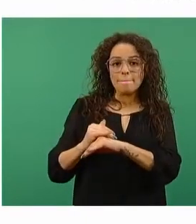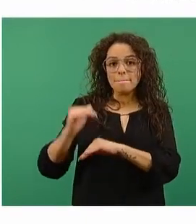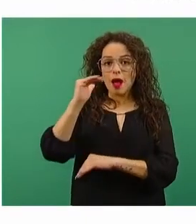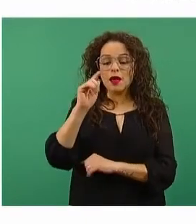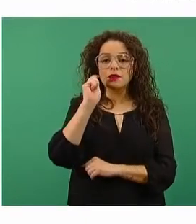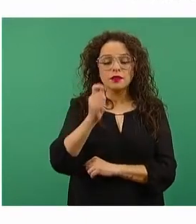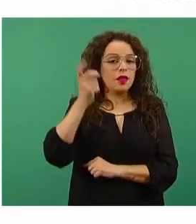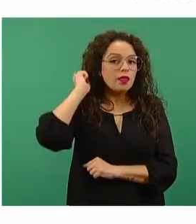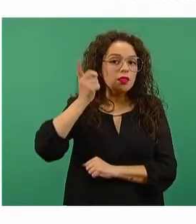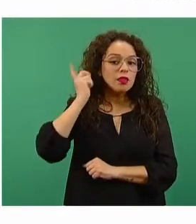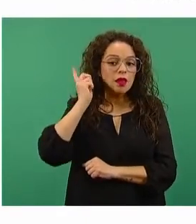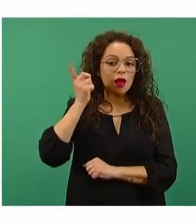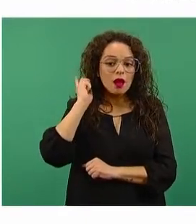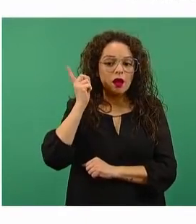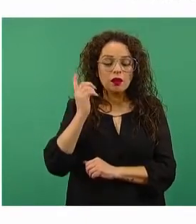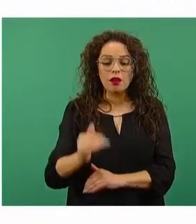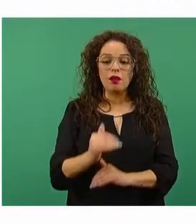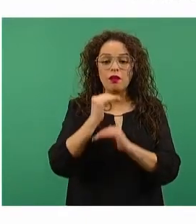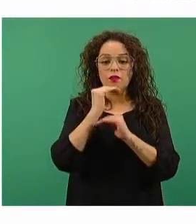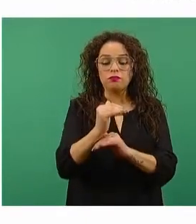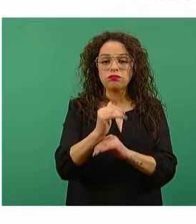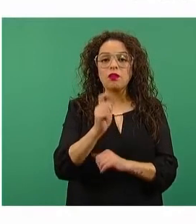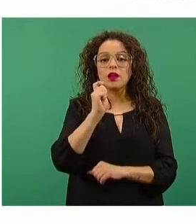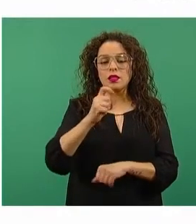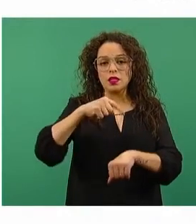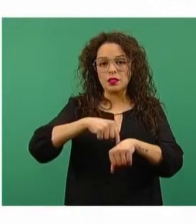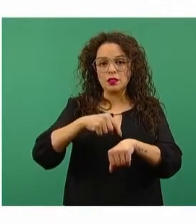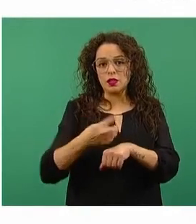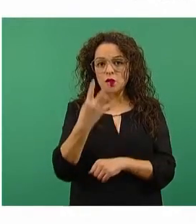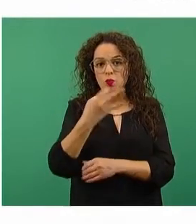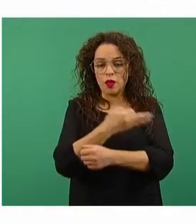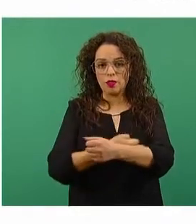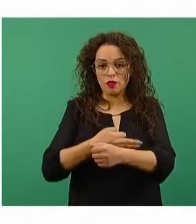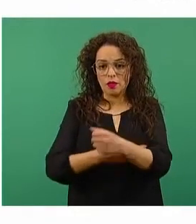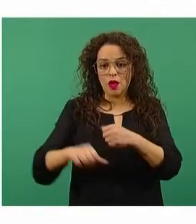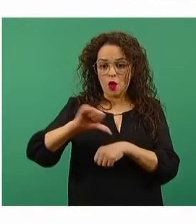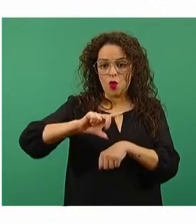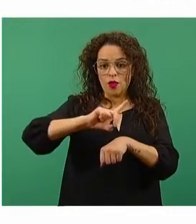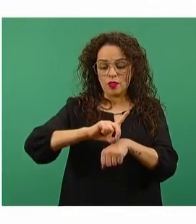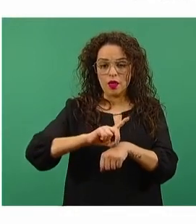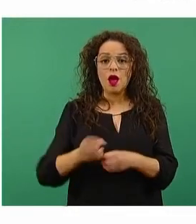aplicadas. Hoy día se reportaron al corte de las 4 de la tarde